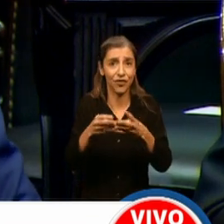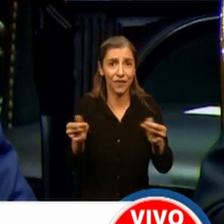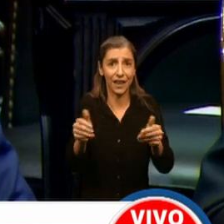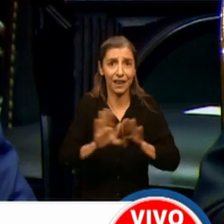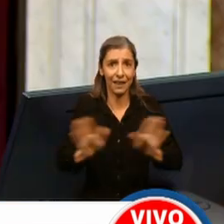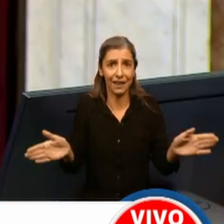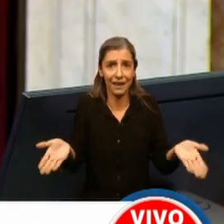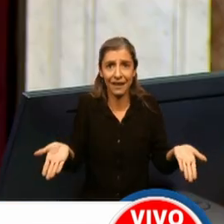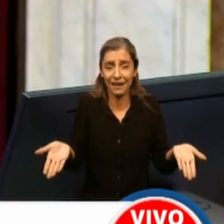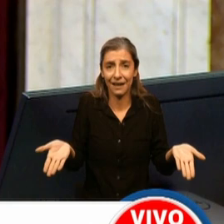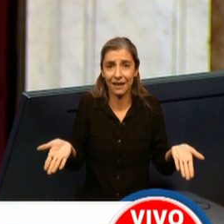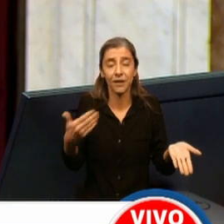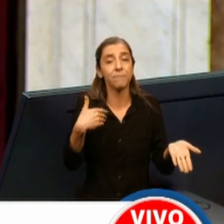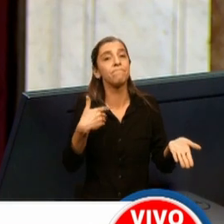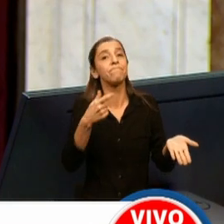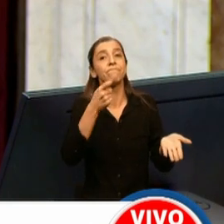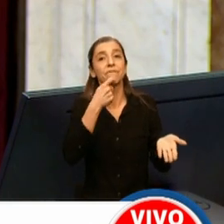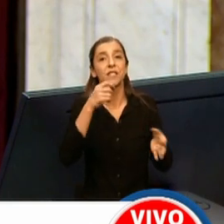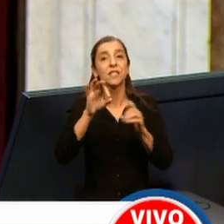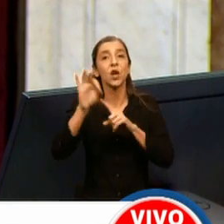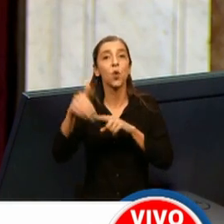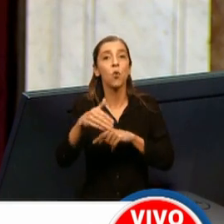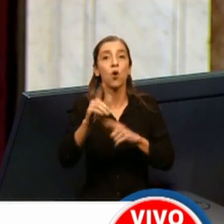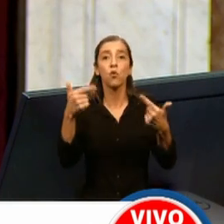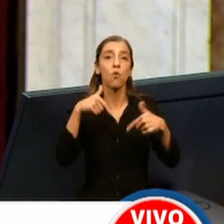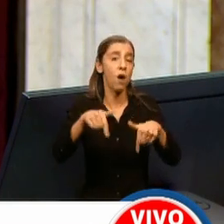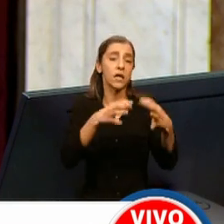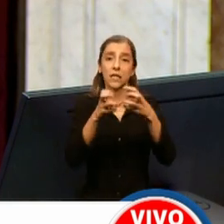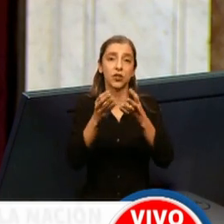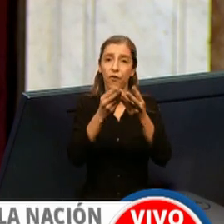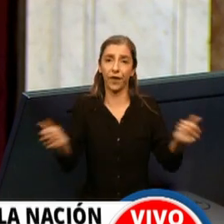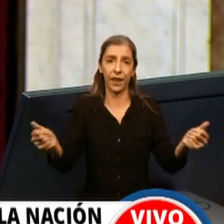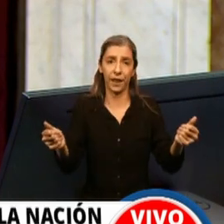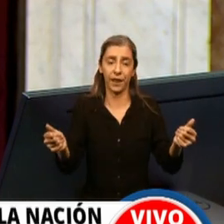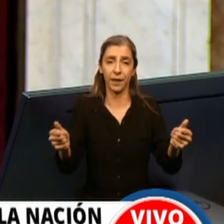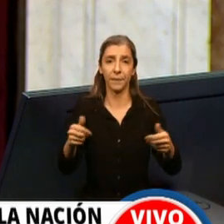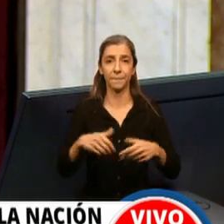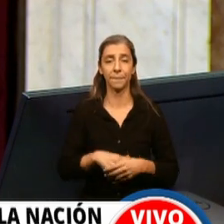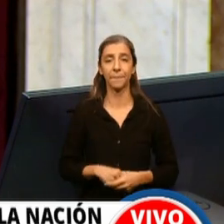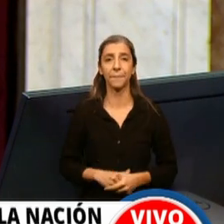no habiendo quórum para la votación se da por levantada la sesión del día de la fecha